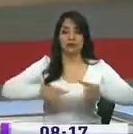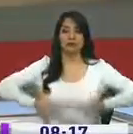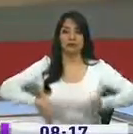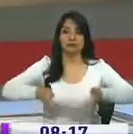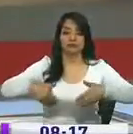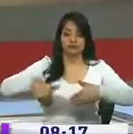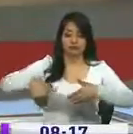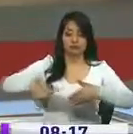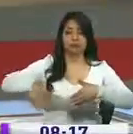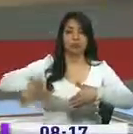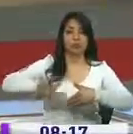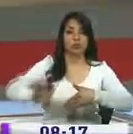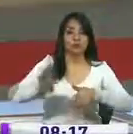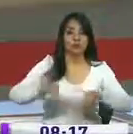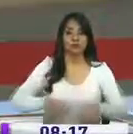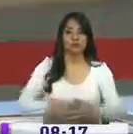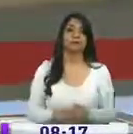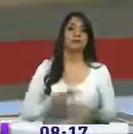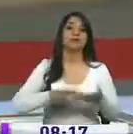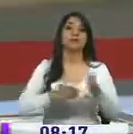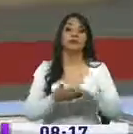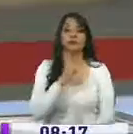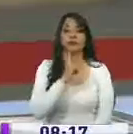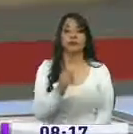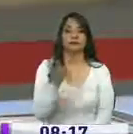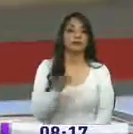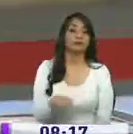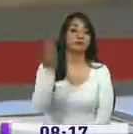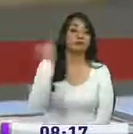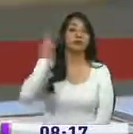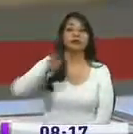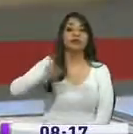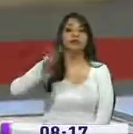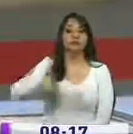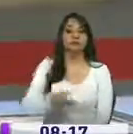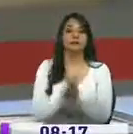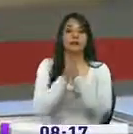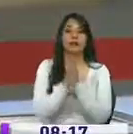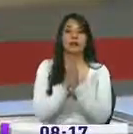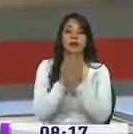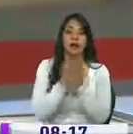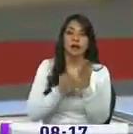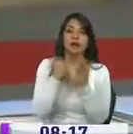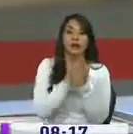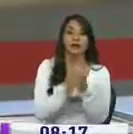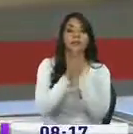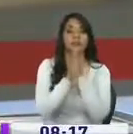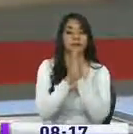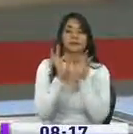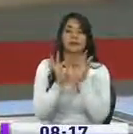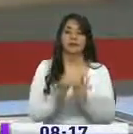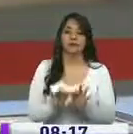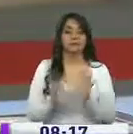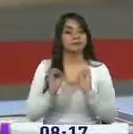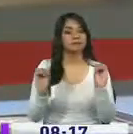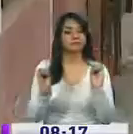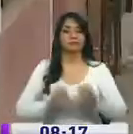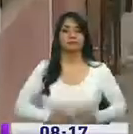pasajes de la zona la comunidad asegura que hace dos meses solicitan insistentemente en la regla